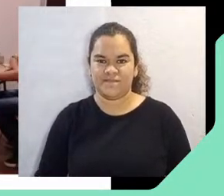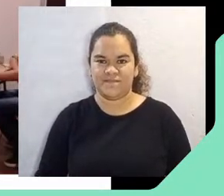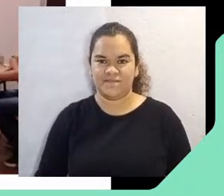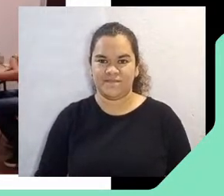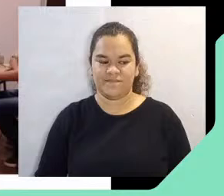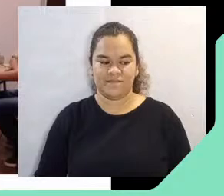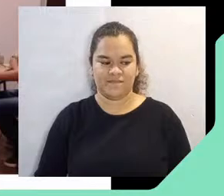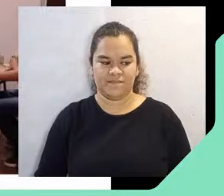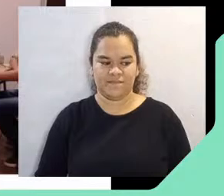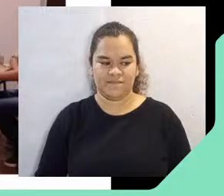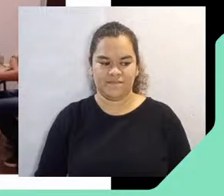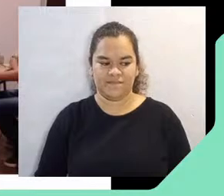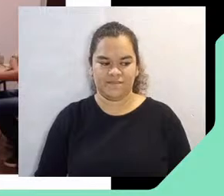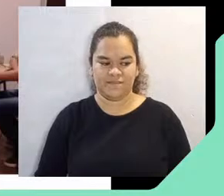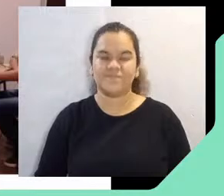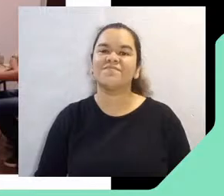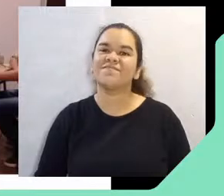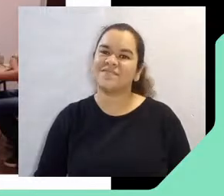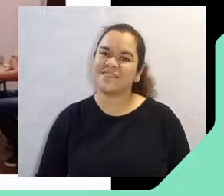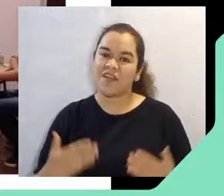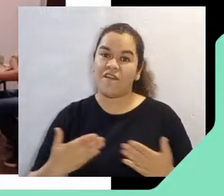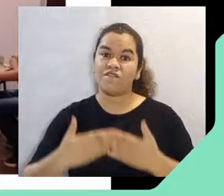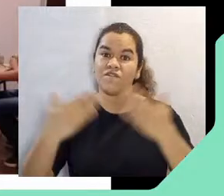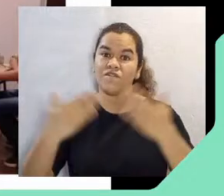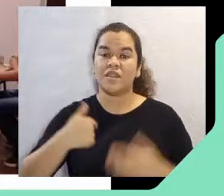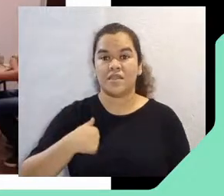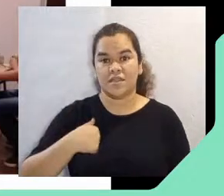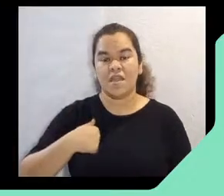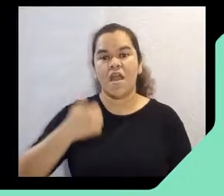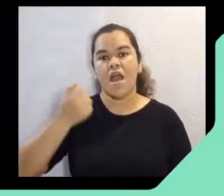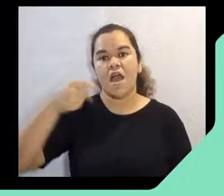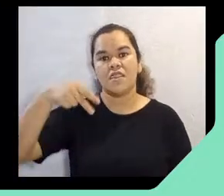Bueno, buen día, yo soy Olivera Medina Andrea,